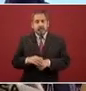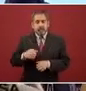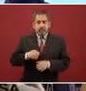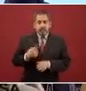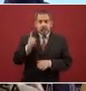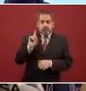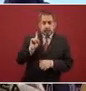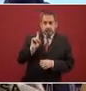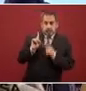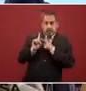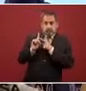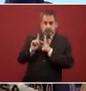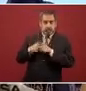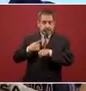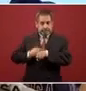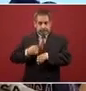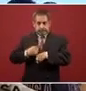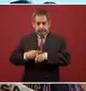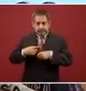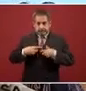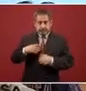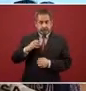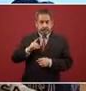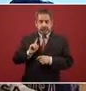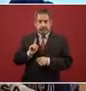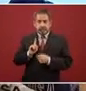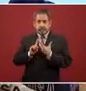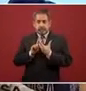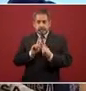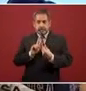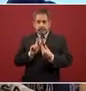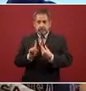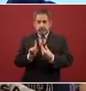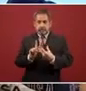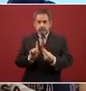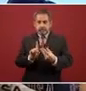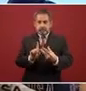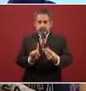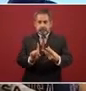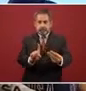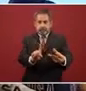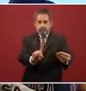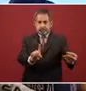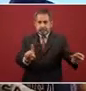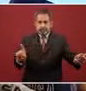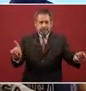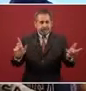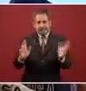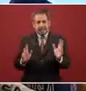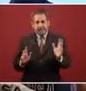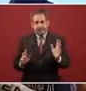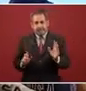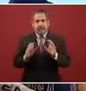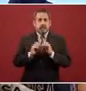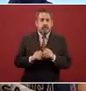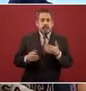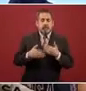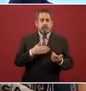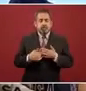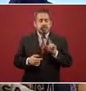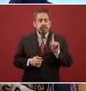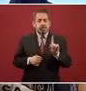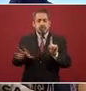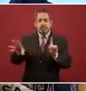con síntomas y que tuviera COVID va a estar propagando el virus. Y una persona sin síntomas se puede encontrar con alguien